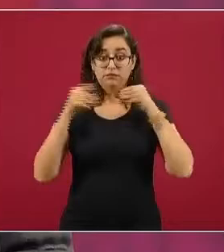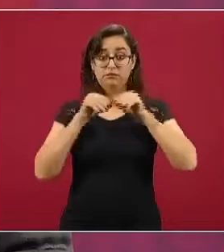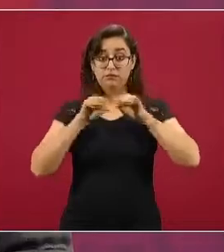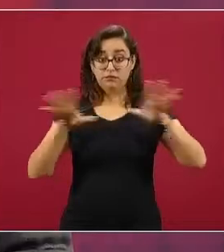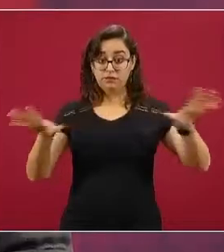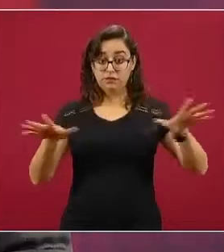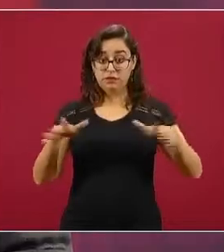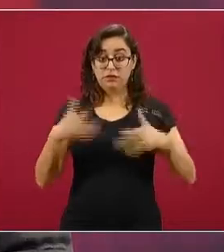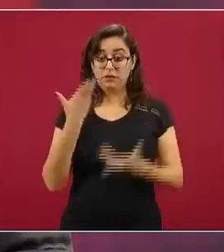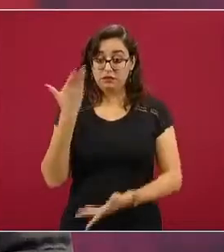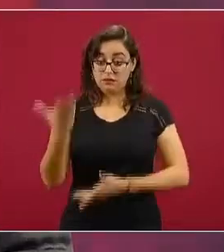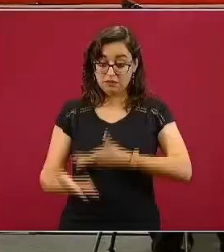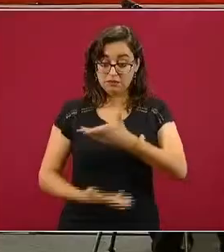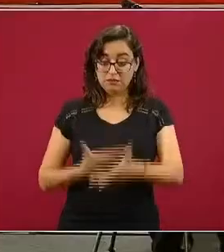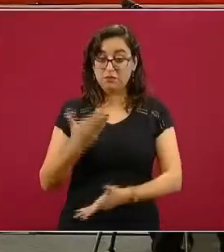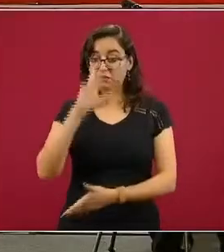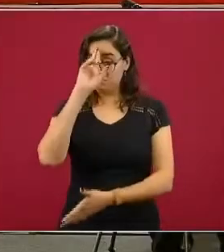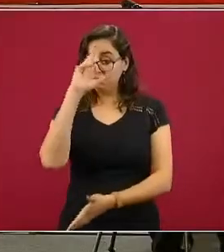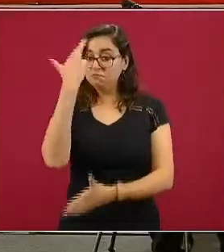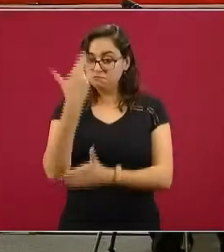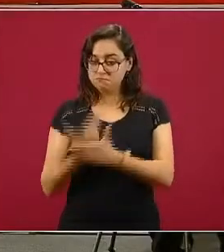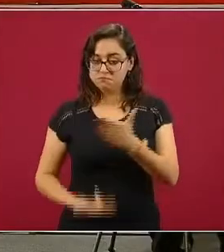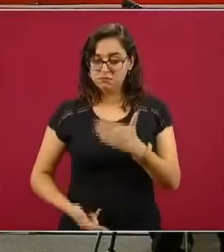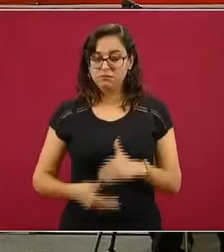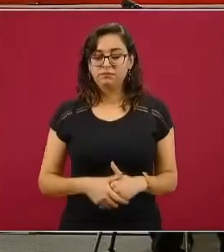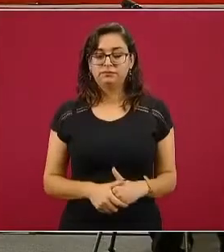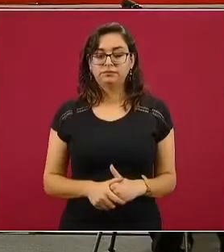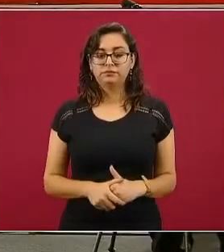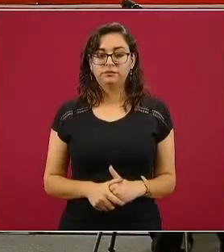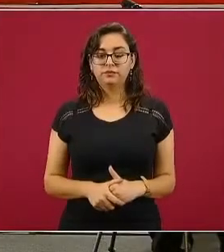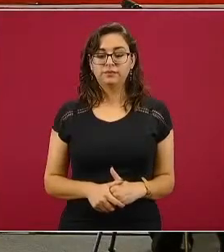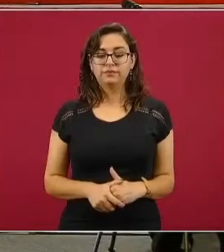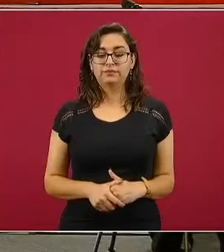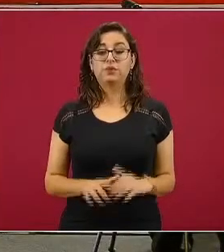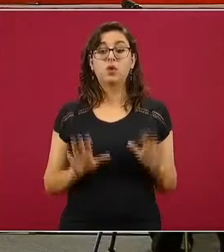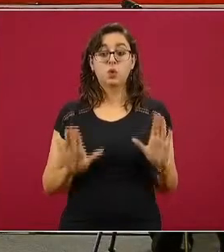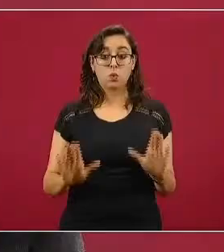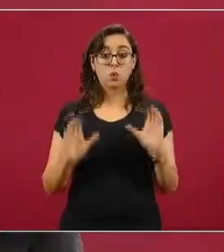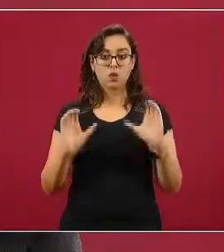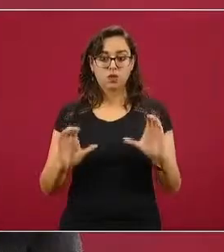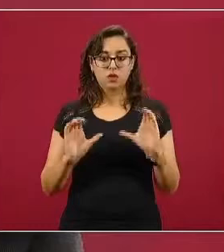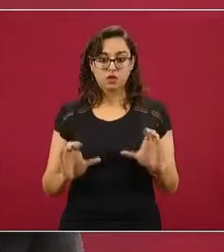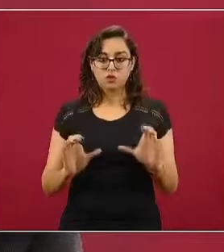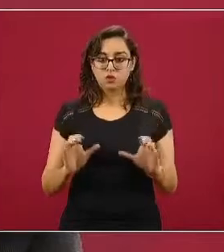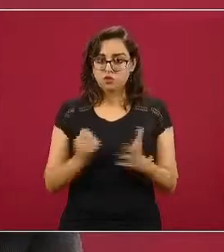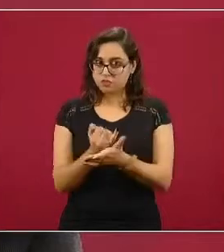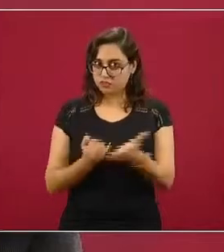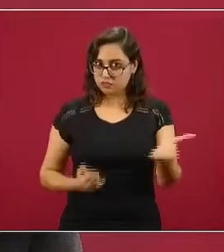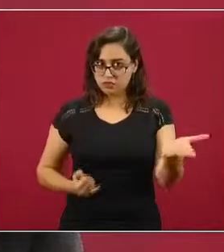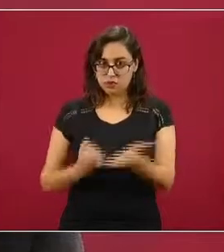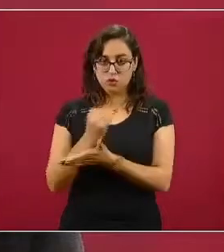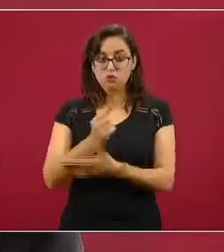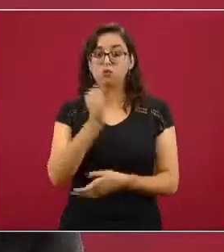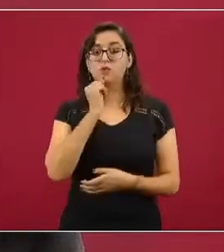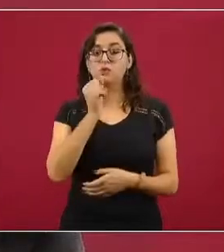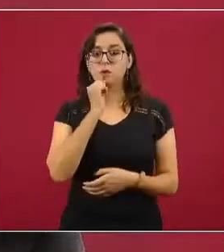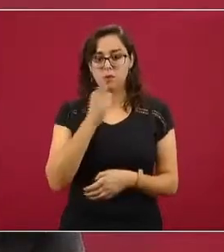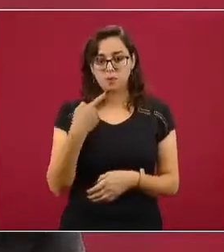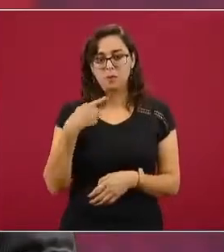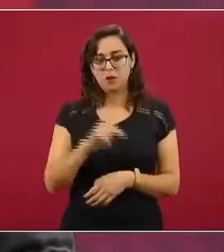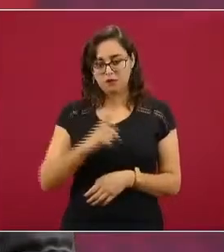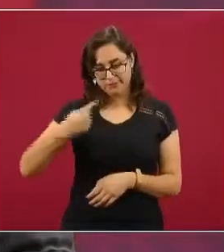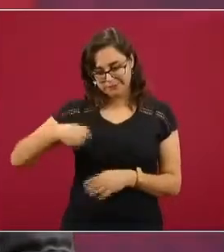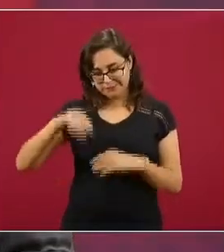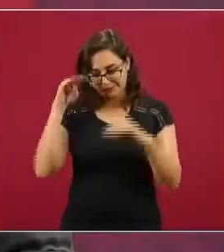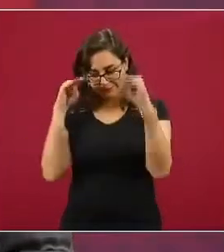de productos y servicios, entre otros posibles. No estoy diciendo, ojo, que hayamos llegado a esa conclusión. Lo que estoy diciendo es que lo